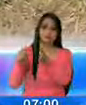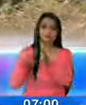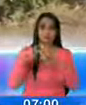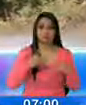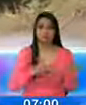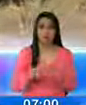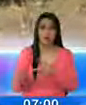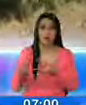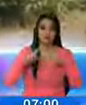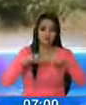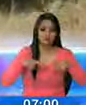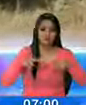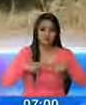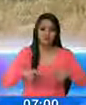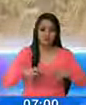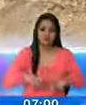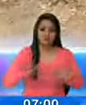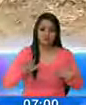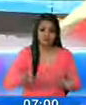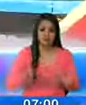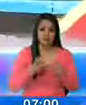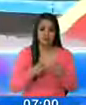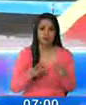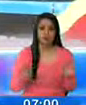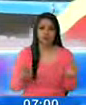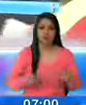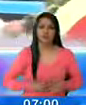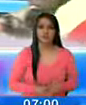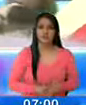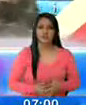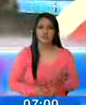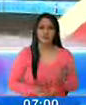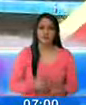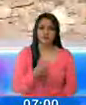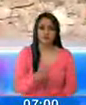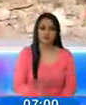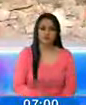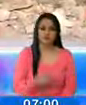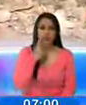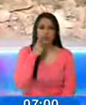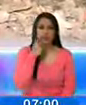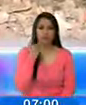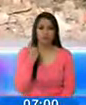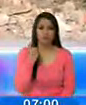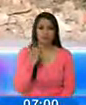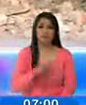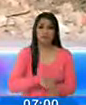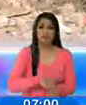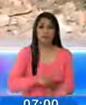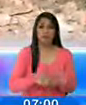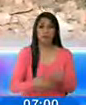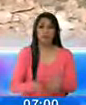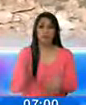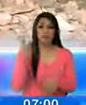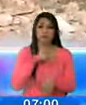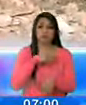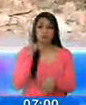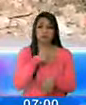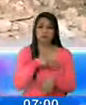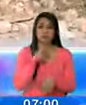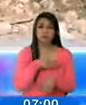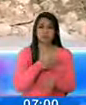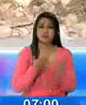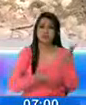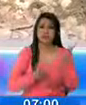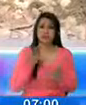autopsia ayudará a resolver algunas interrogantes. ¿Qué se trataría de una persona de sexo masculino? Por el avanzado estado de descomposición, estiman que estuvo en ese lugar